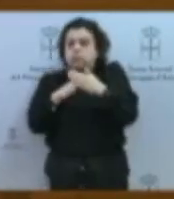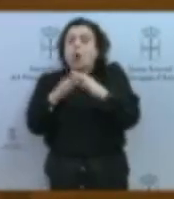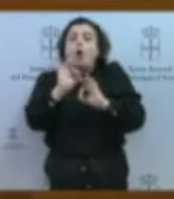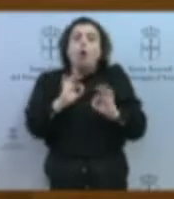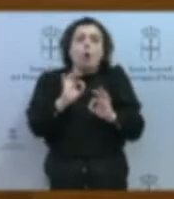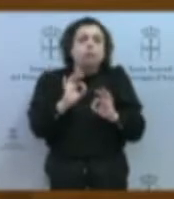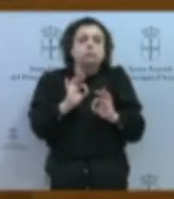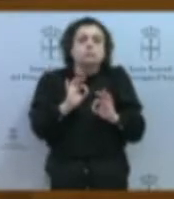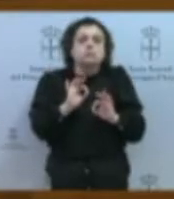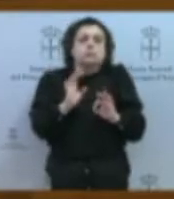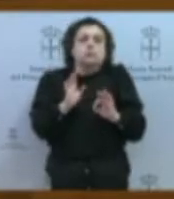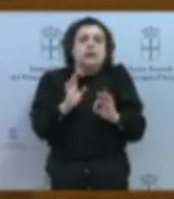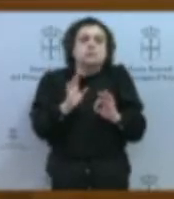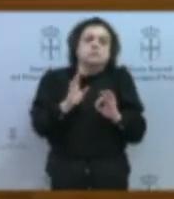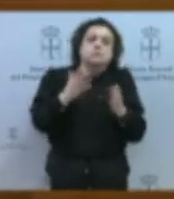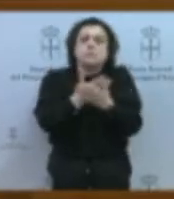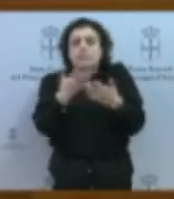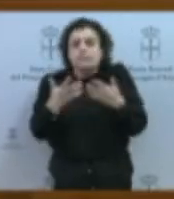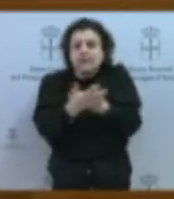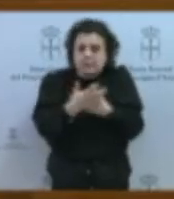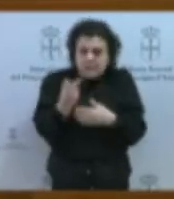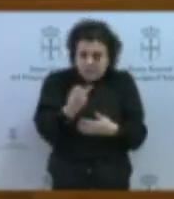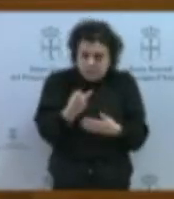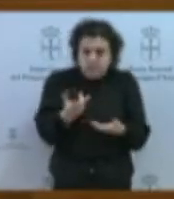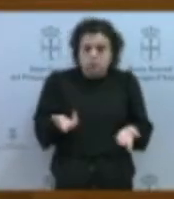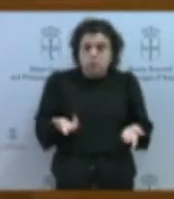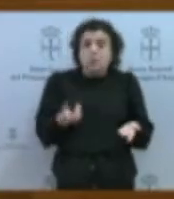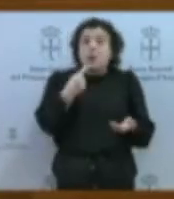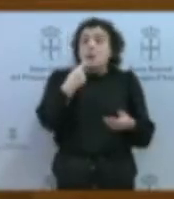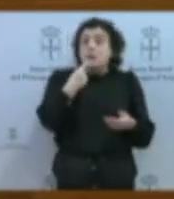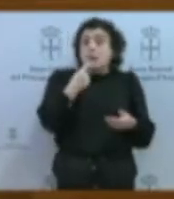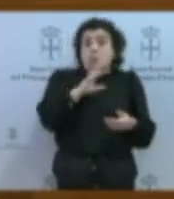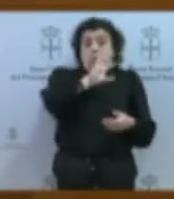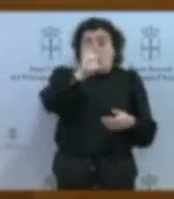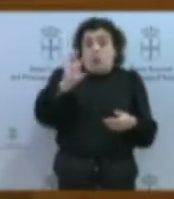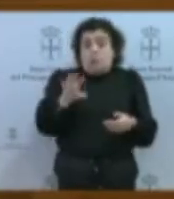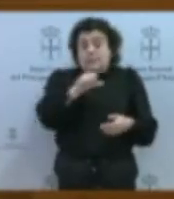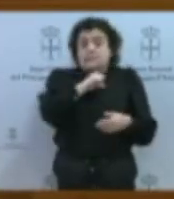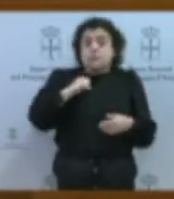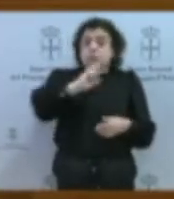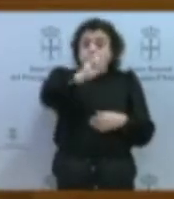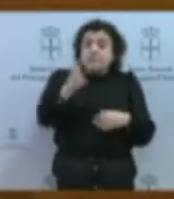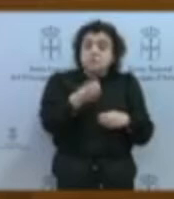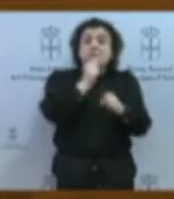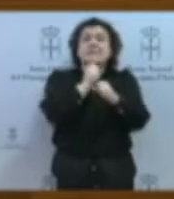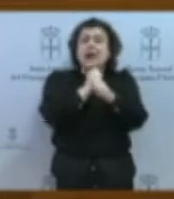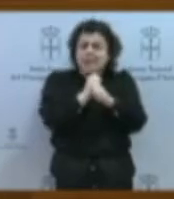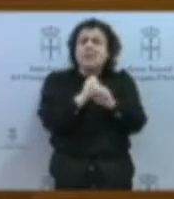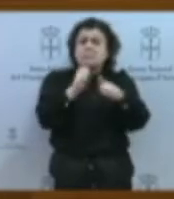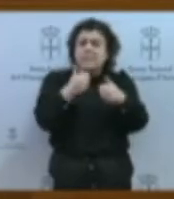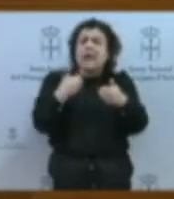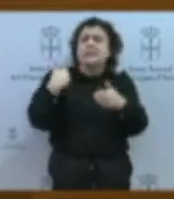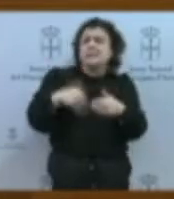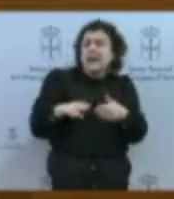ambas modalidades. Lo digo porque en otros territorios, en otras comunidades, también se está trabajando en este sentido, con este sistema, lo que favorece